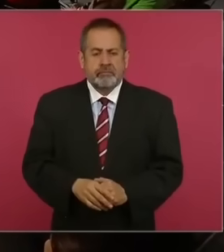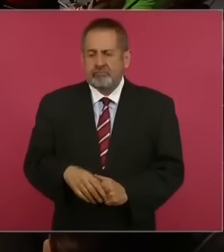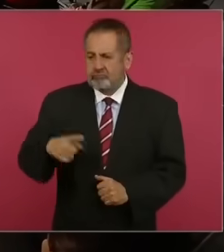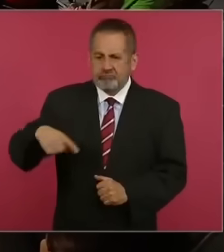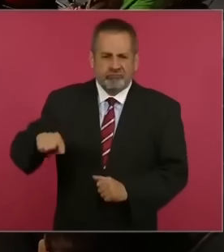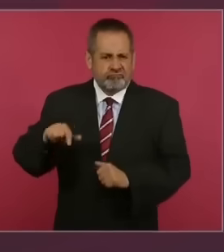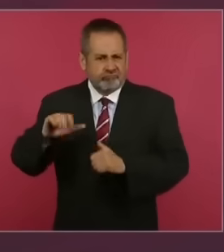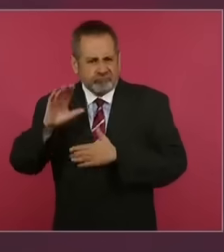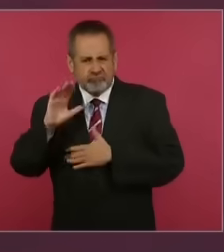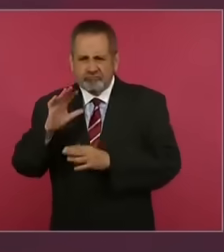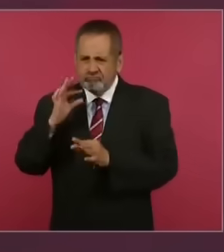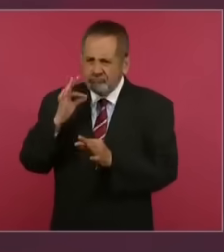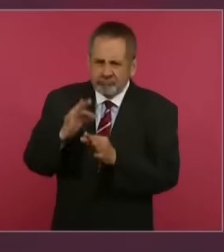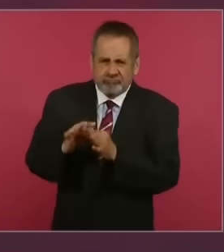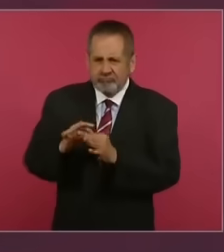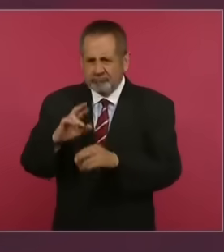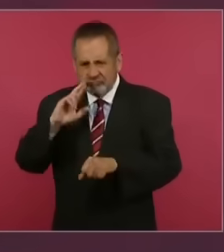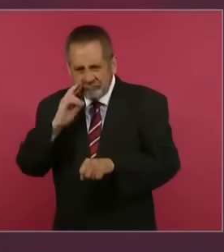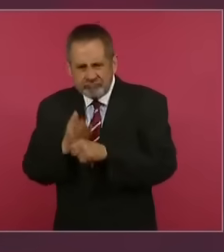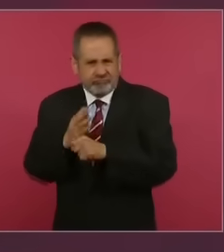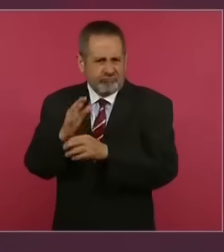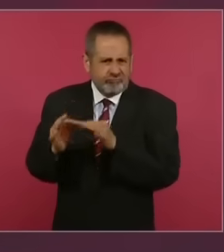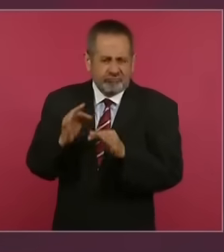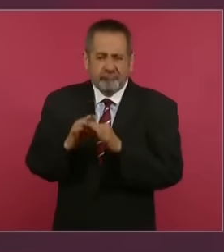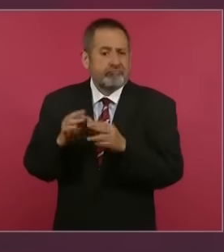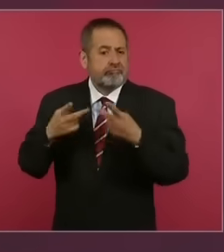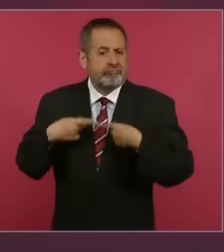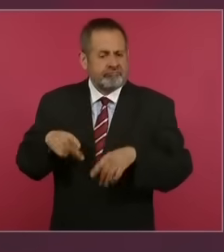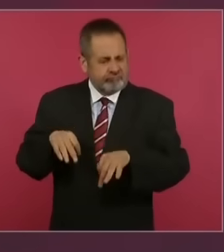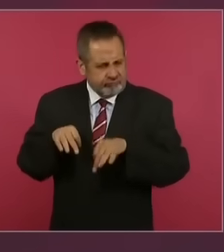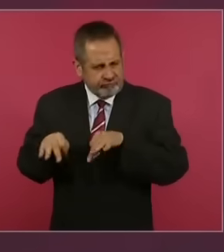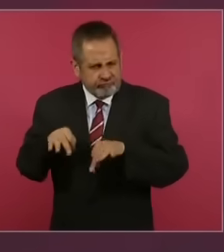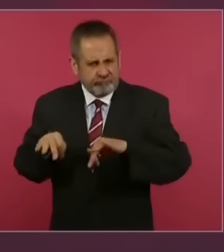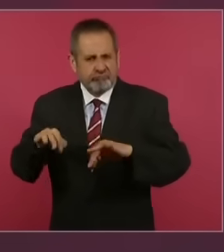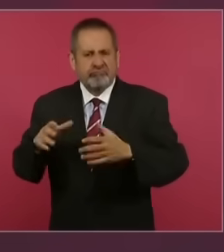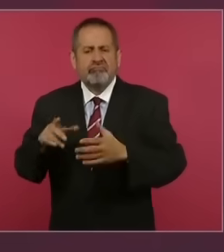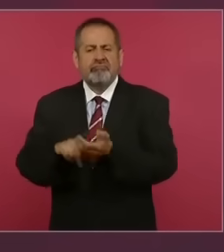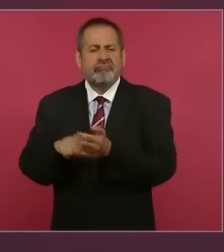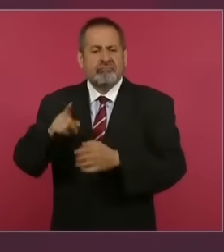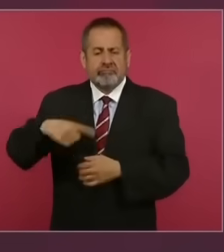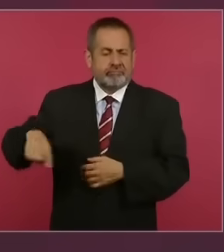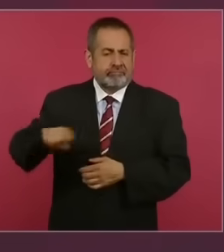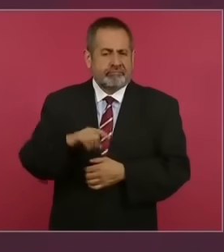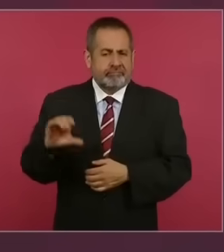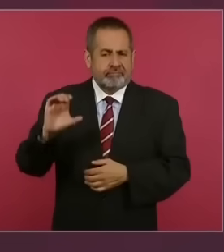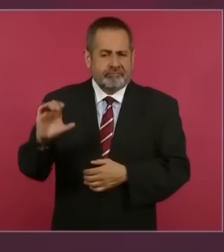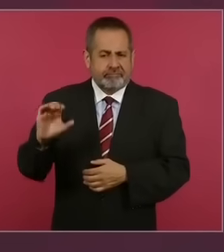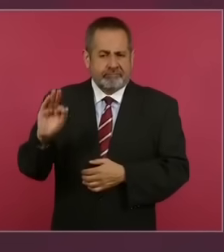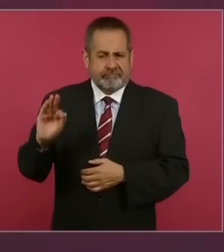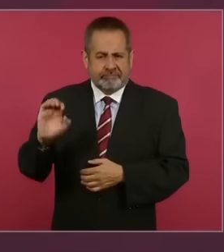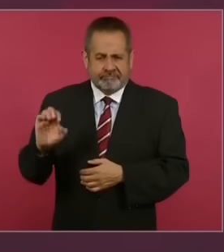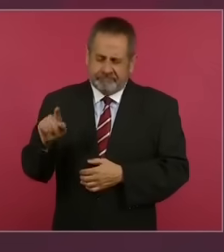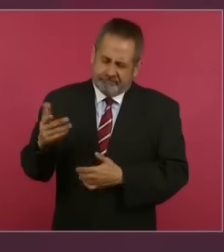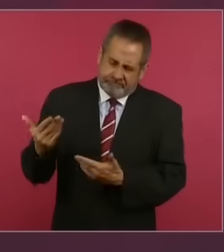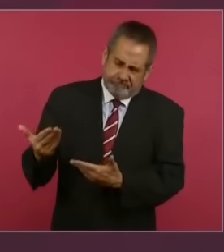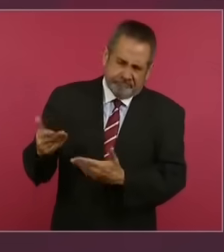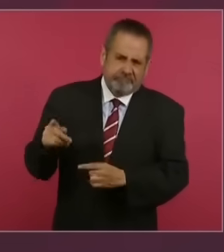comprometido, eficaz, responsable de los trabajadores de la Comisión Federal de